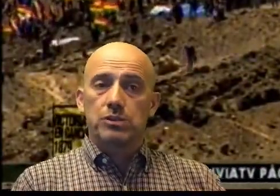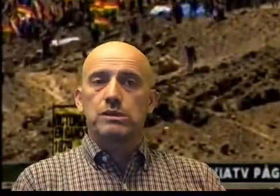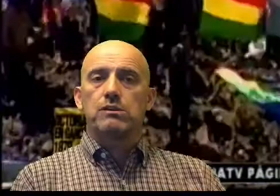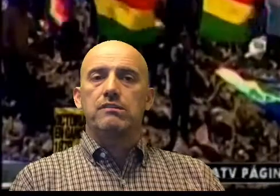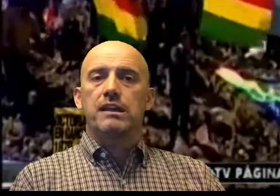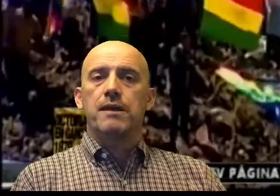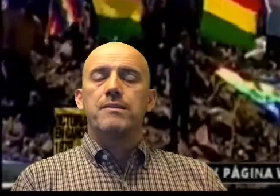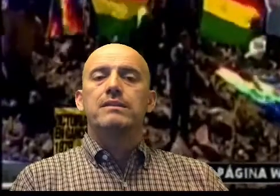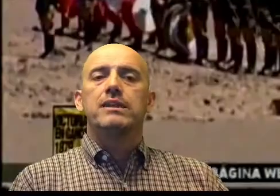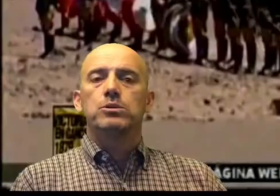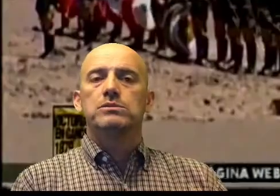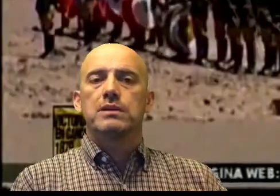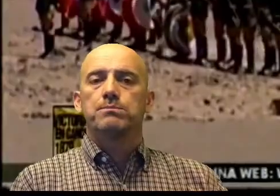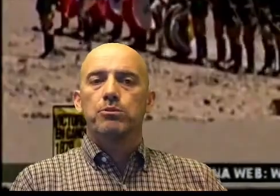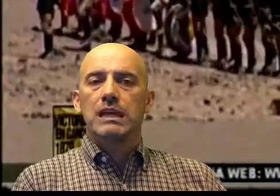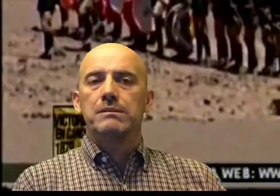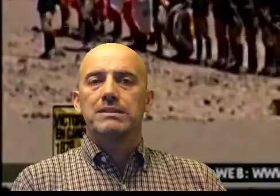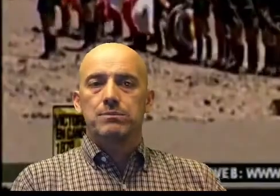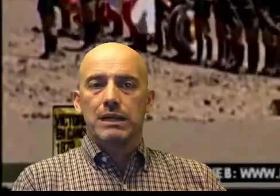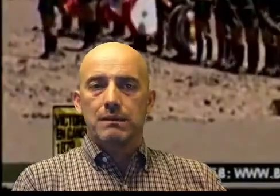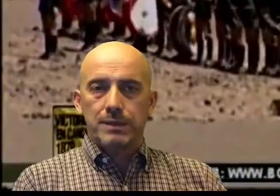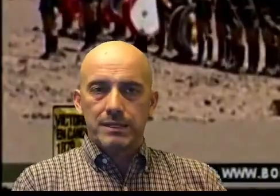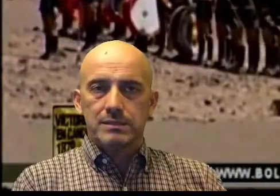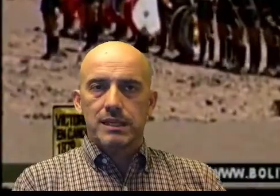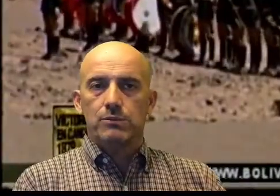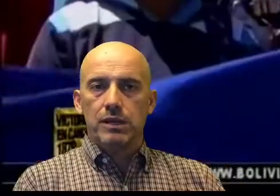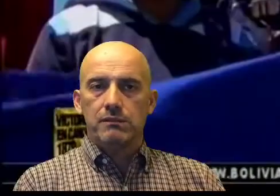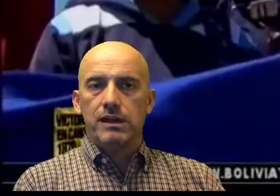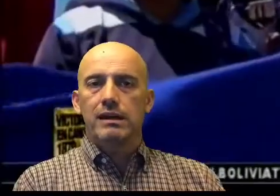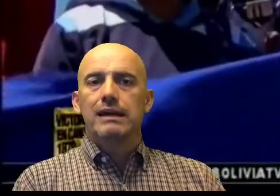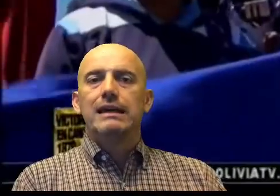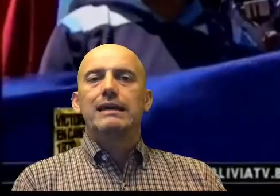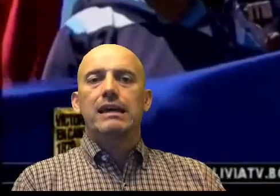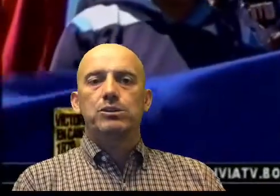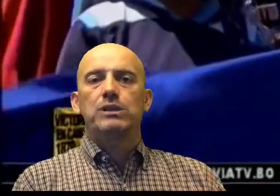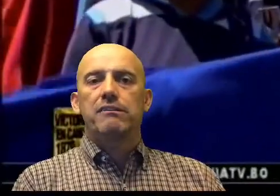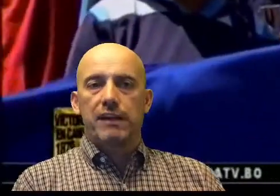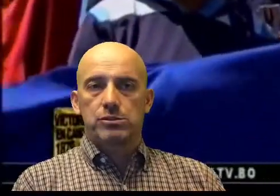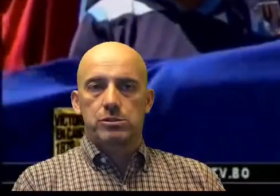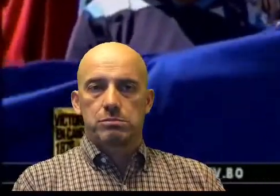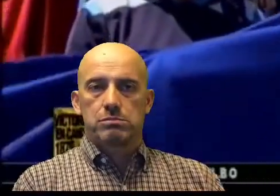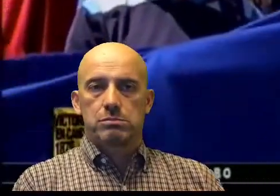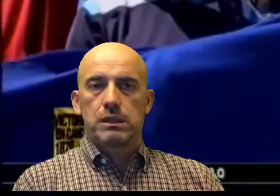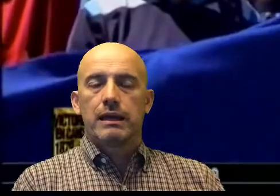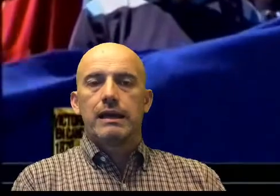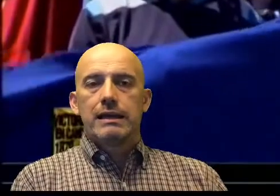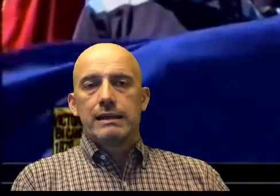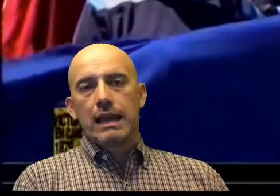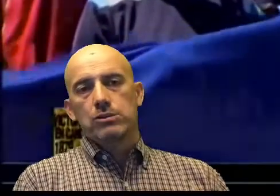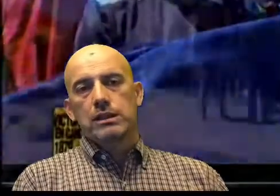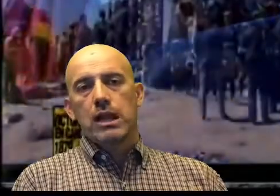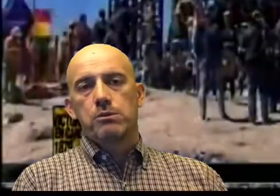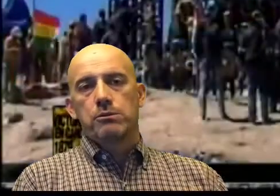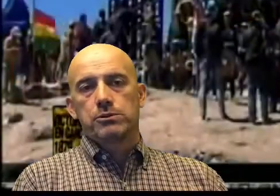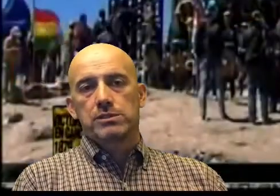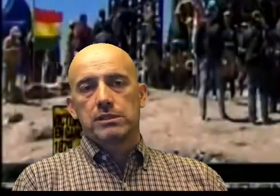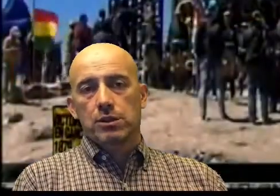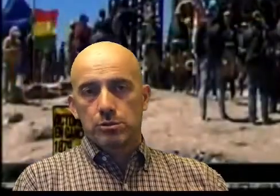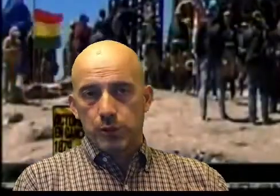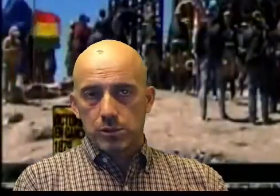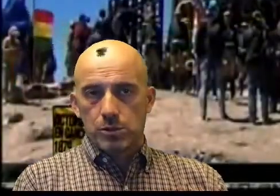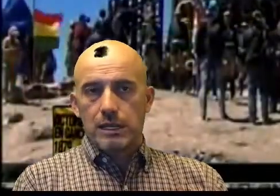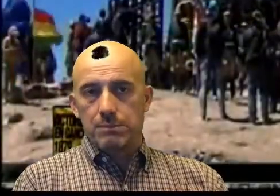estudió se distribuyen y viana denuncian públicamente por la prensa de bolivia que esto era falso en el año